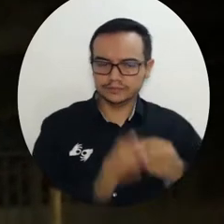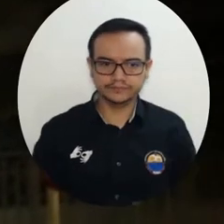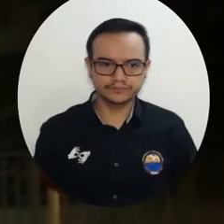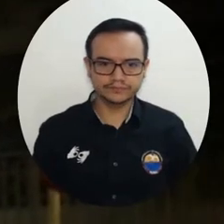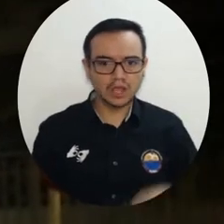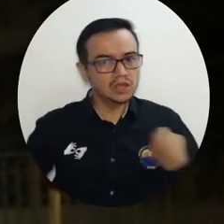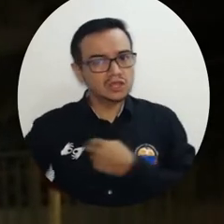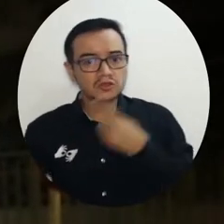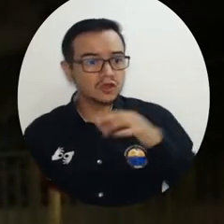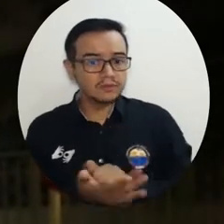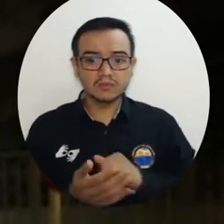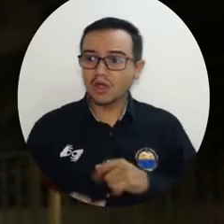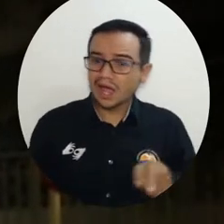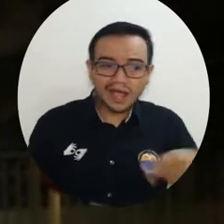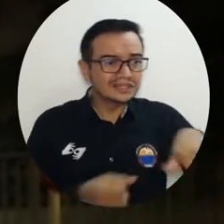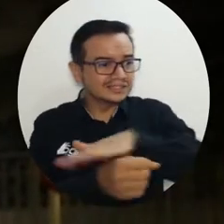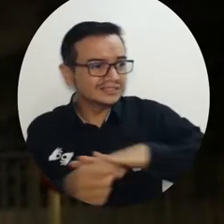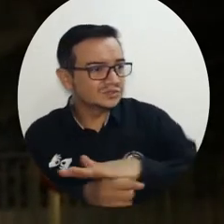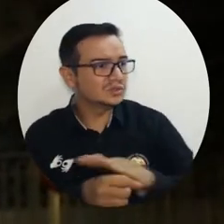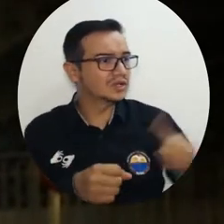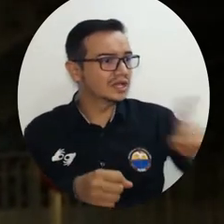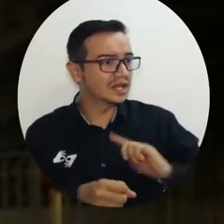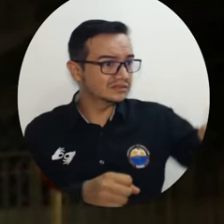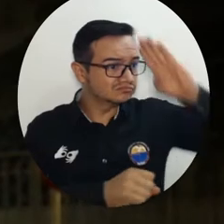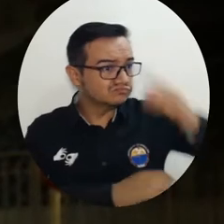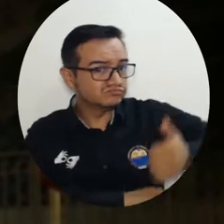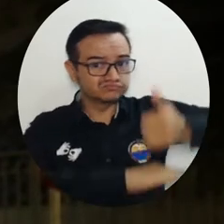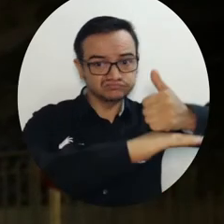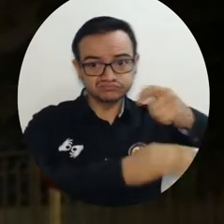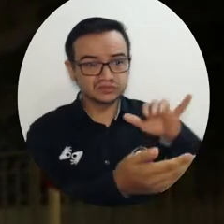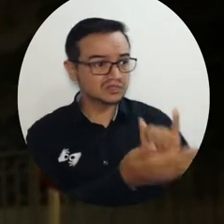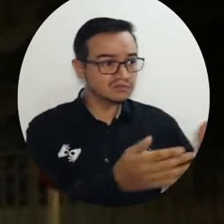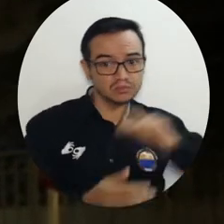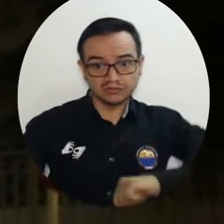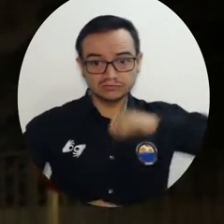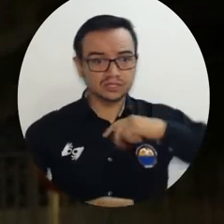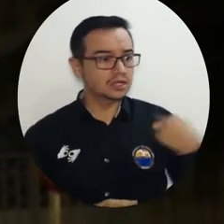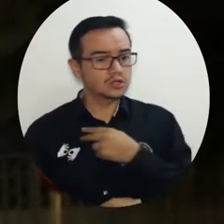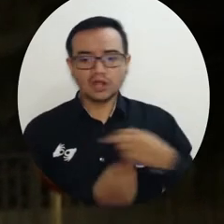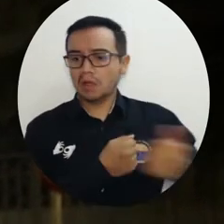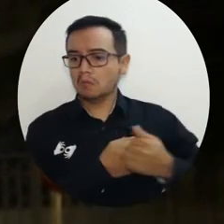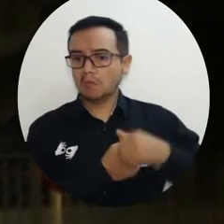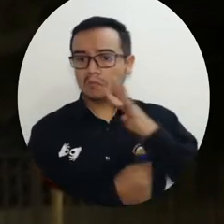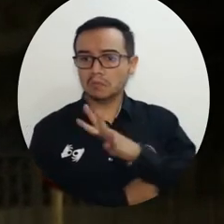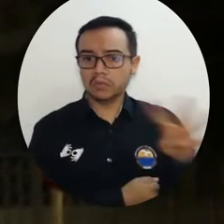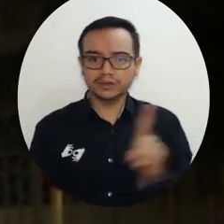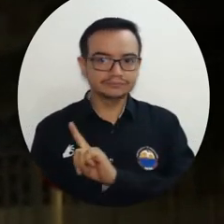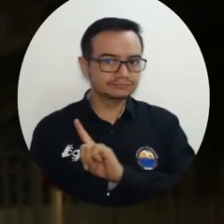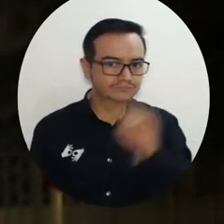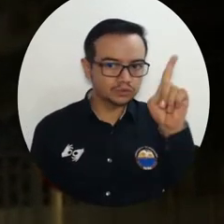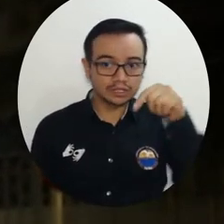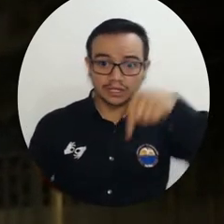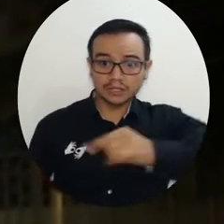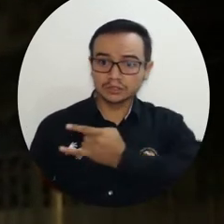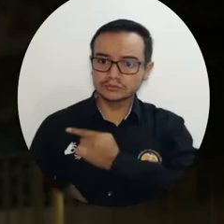insensibles ante dicha injusticia, ante dicha arbitrariedad por parte de personas que se creen dueñas de Colombia.